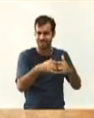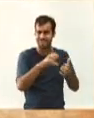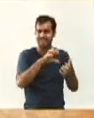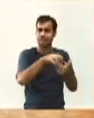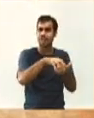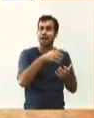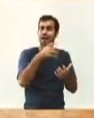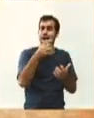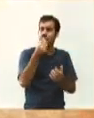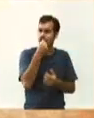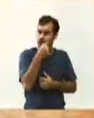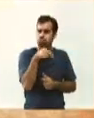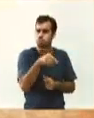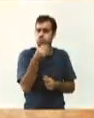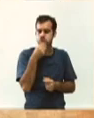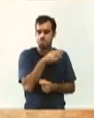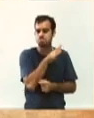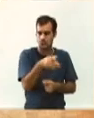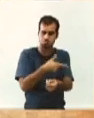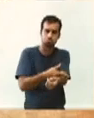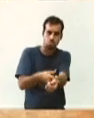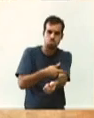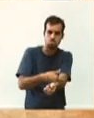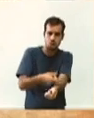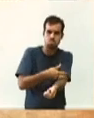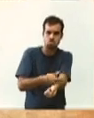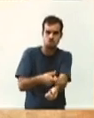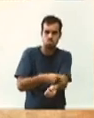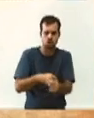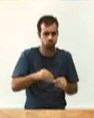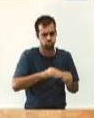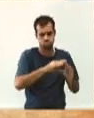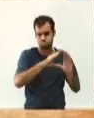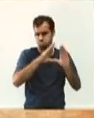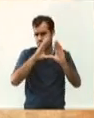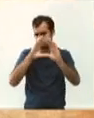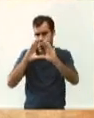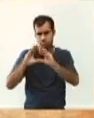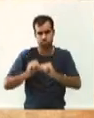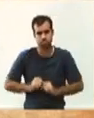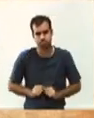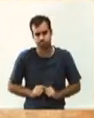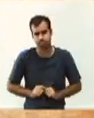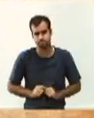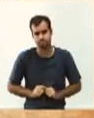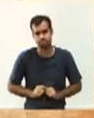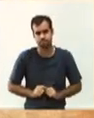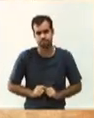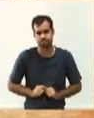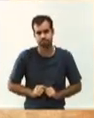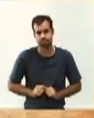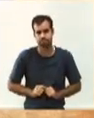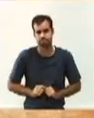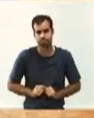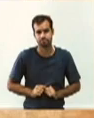UBIA, que han estado donando en la mañana, en toda la mañana de este